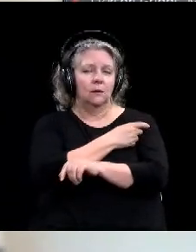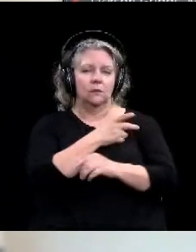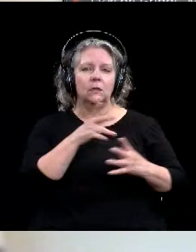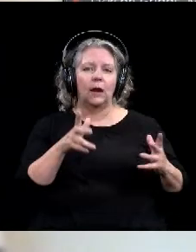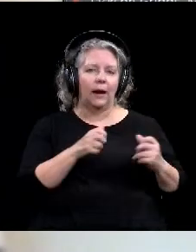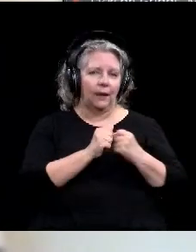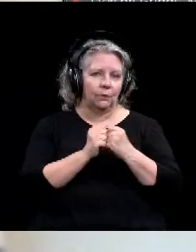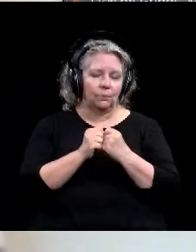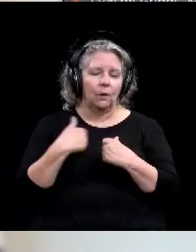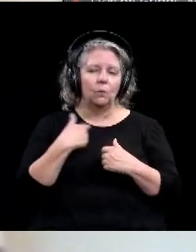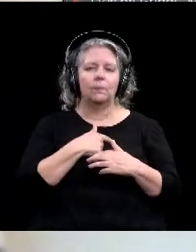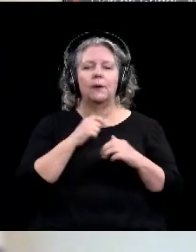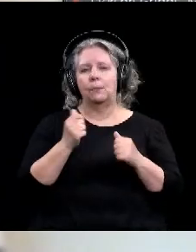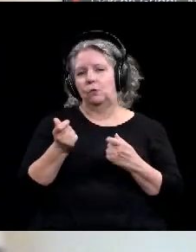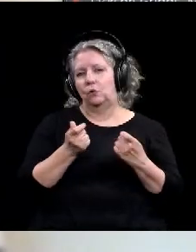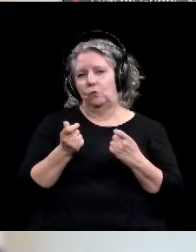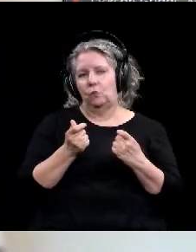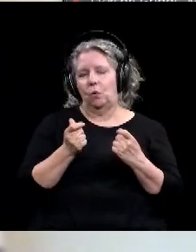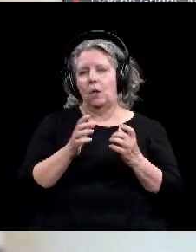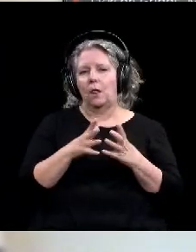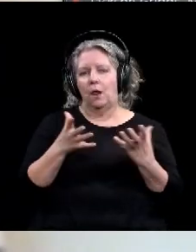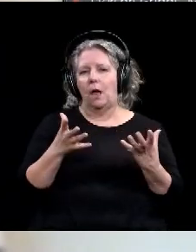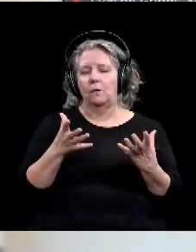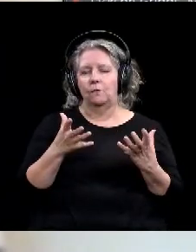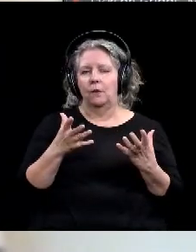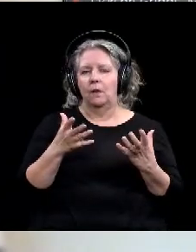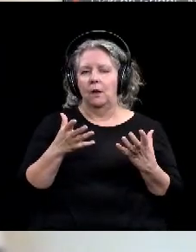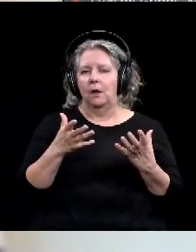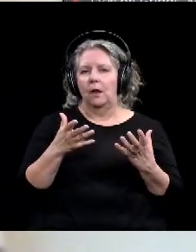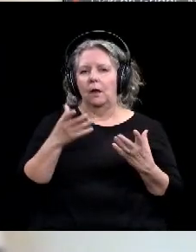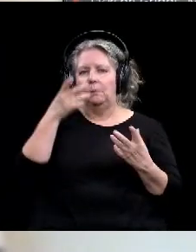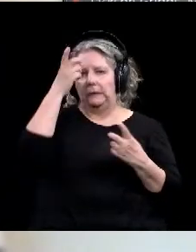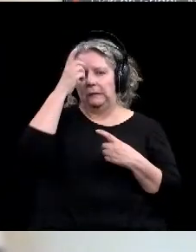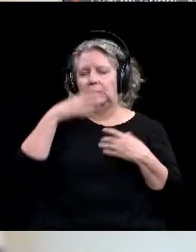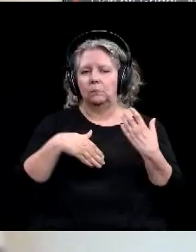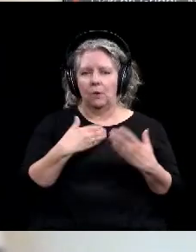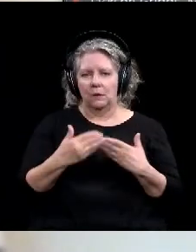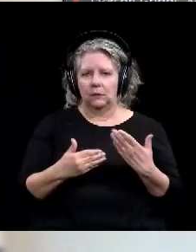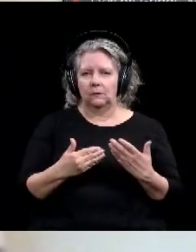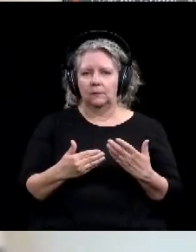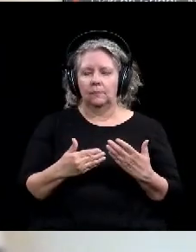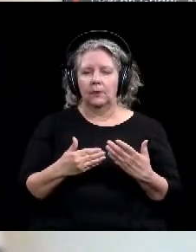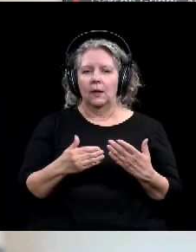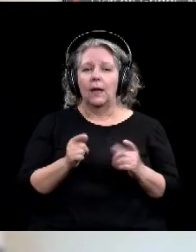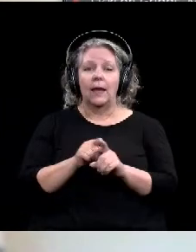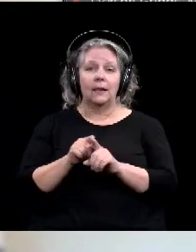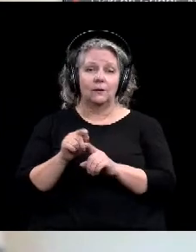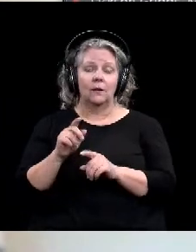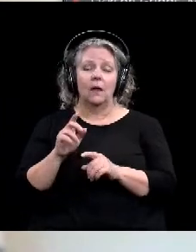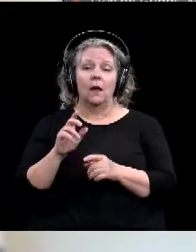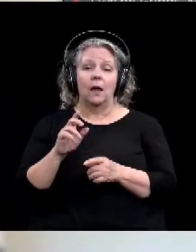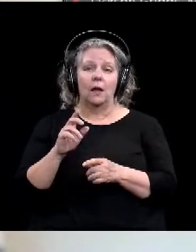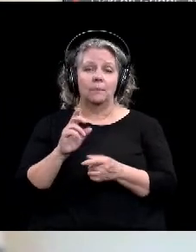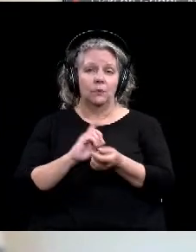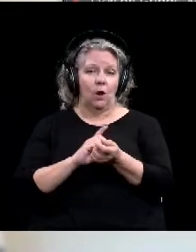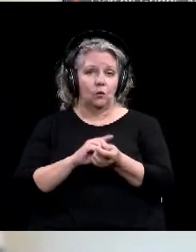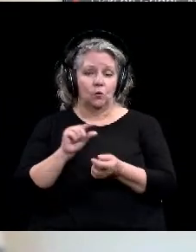puede ayudarlo a bajar esos números no sabemos si estamos seguros como el springbreak